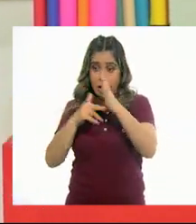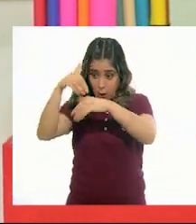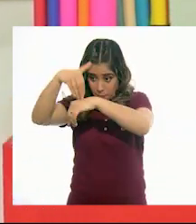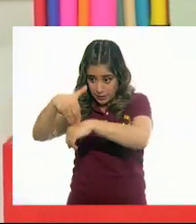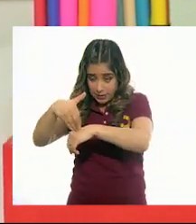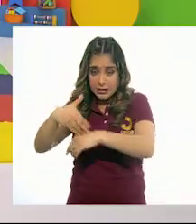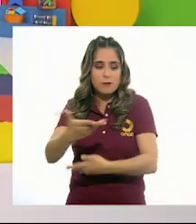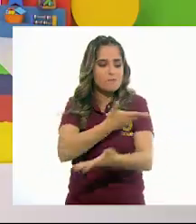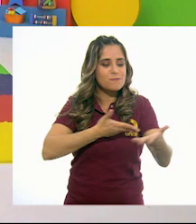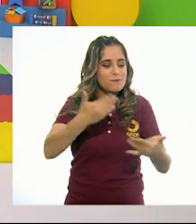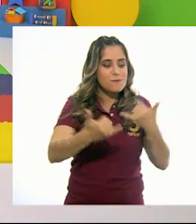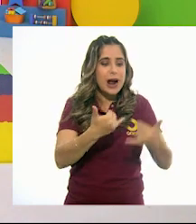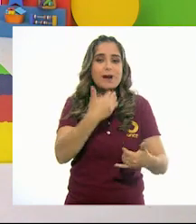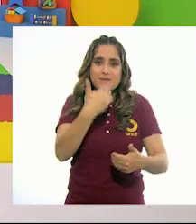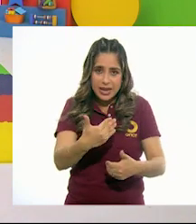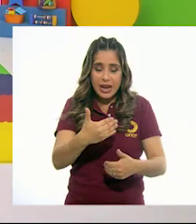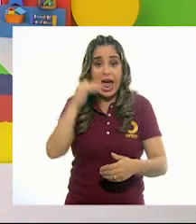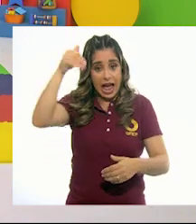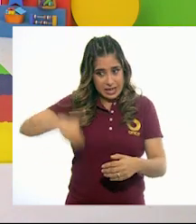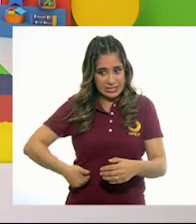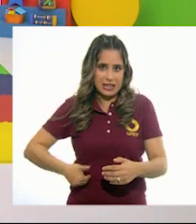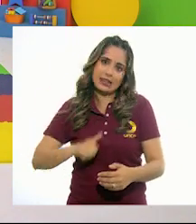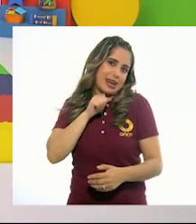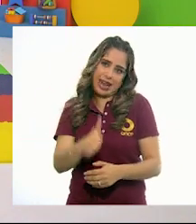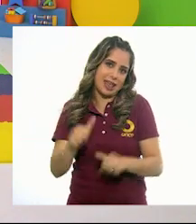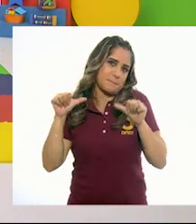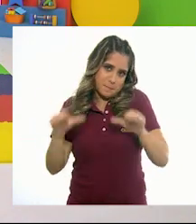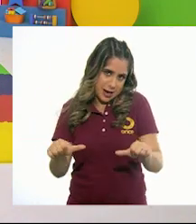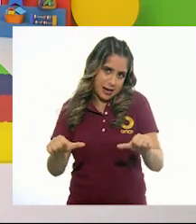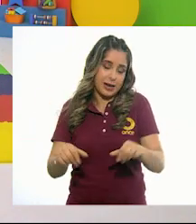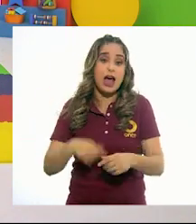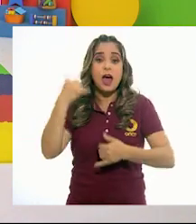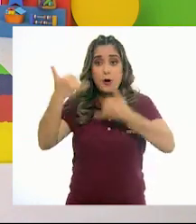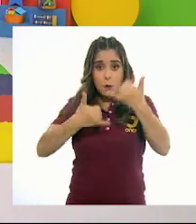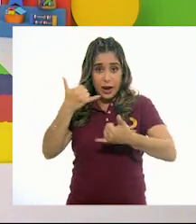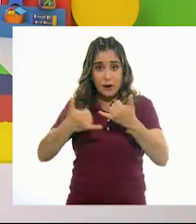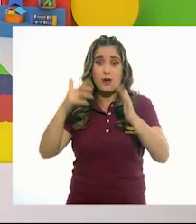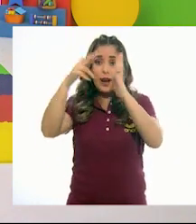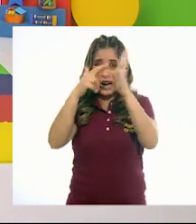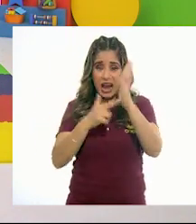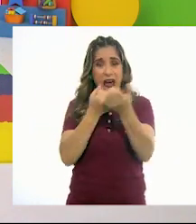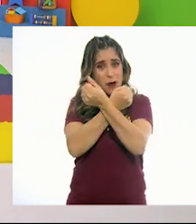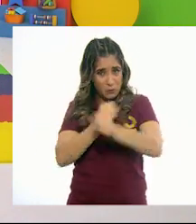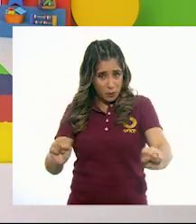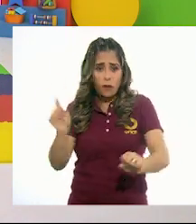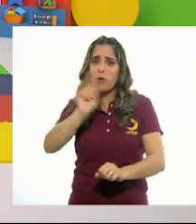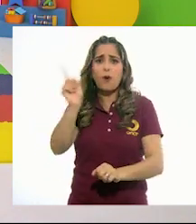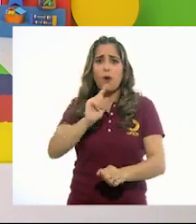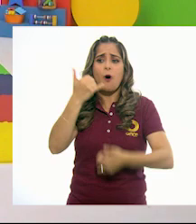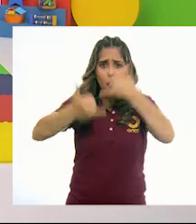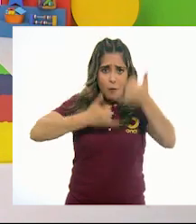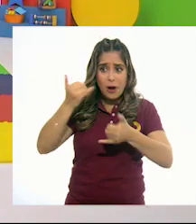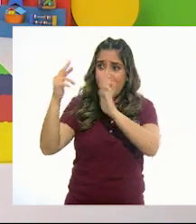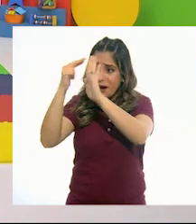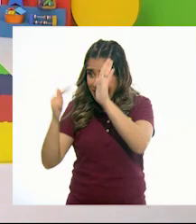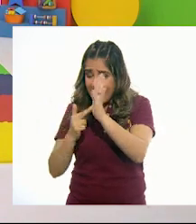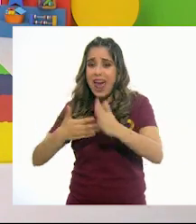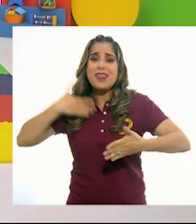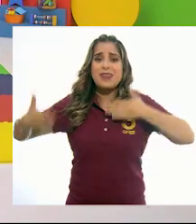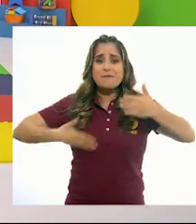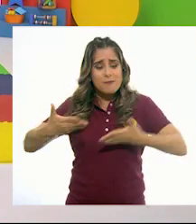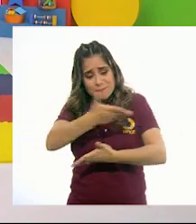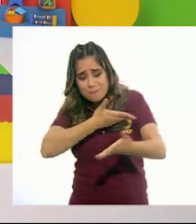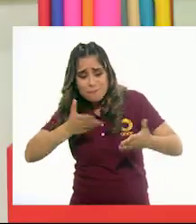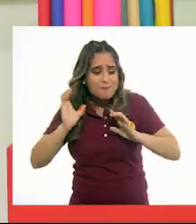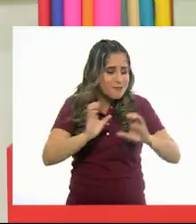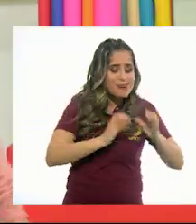entre nosotros. Las reglas no hacen aburridos los juegos, al contrario, lo hacen más divertidos y así nos cuidamos entre